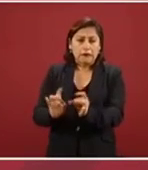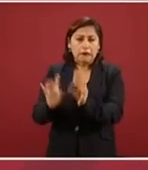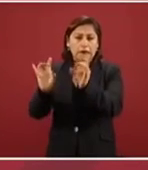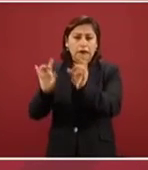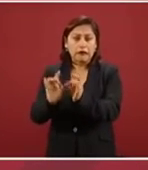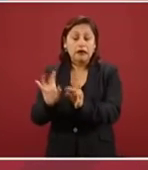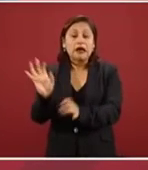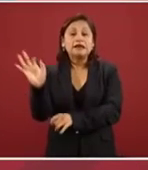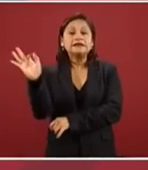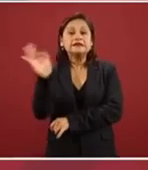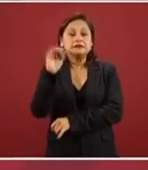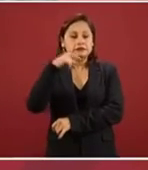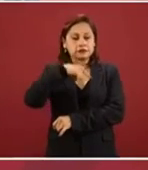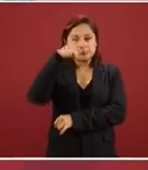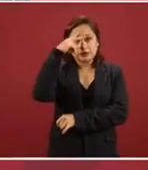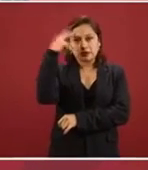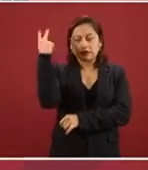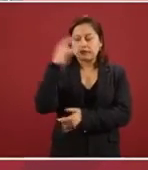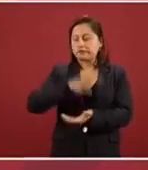Ellos mismos.